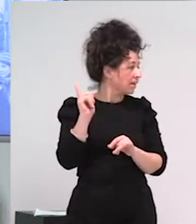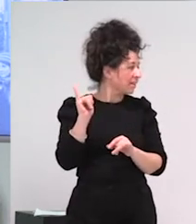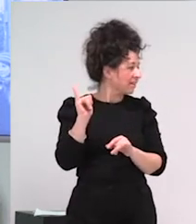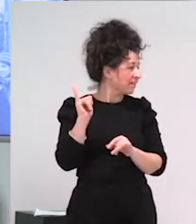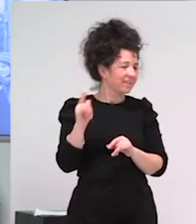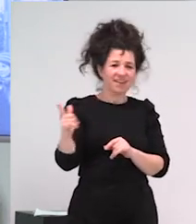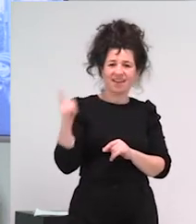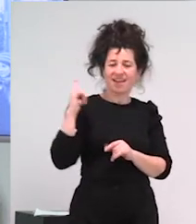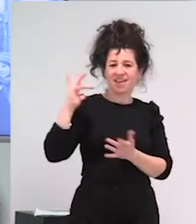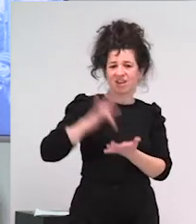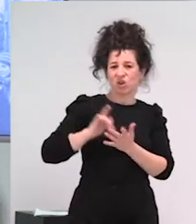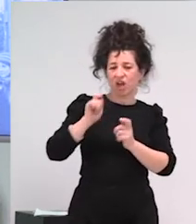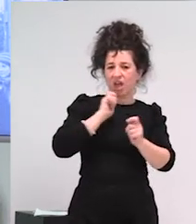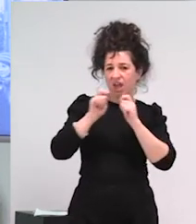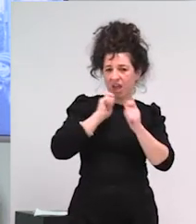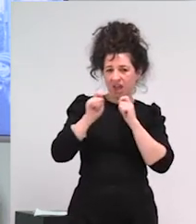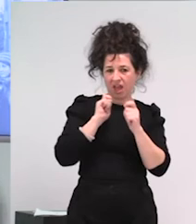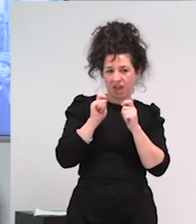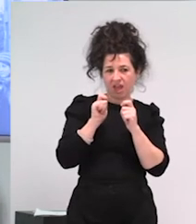ayer me hacían una entrevista